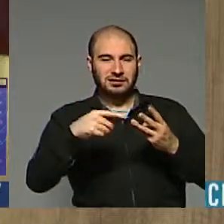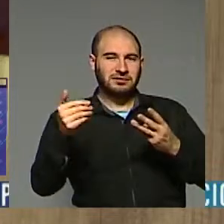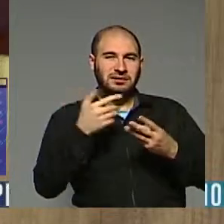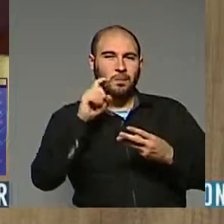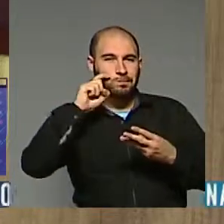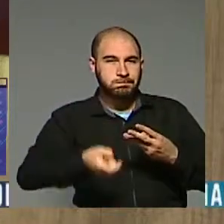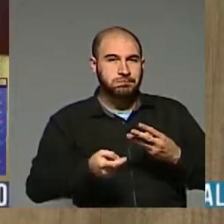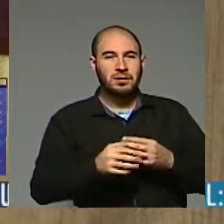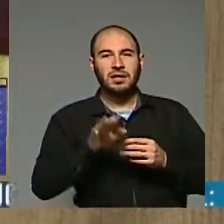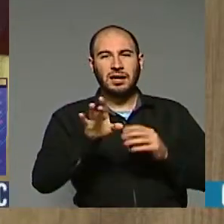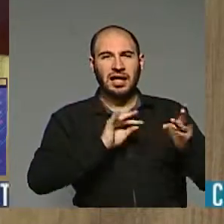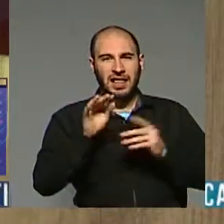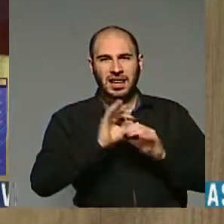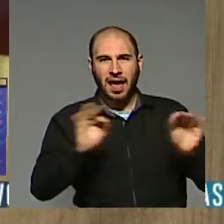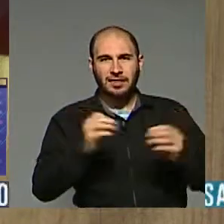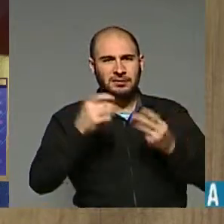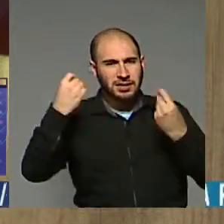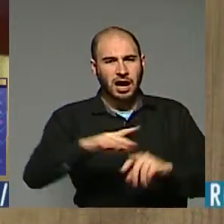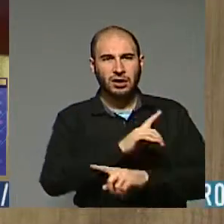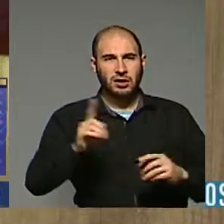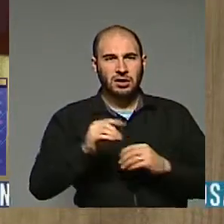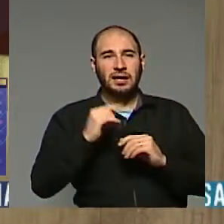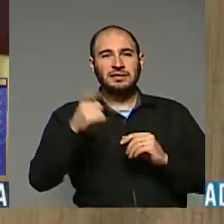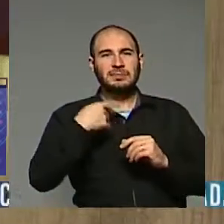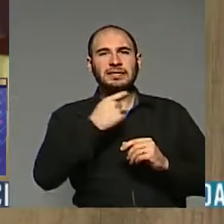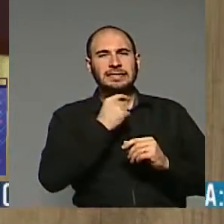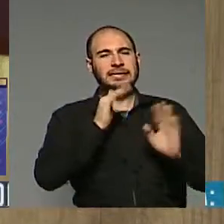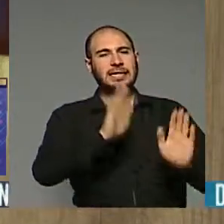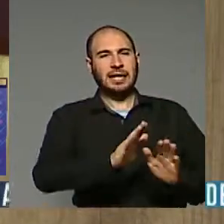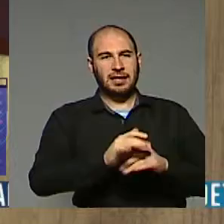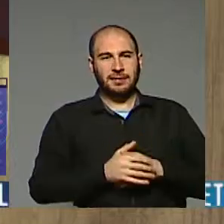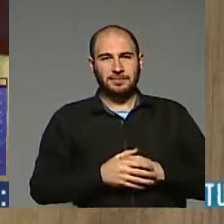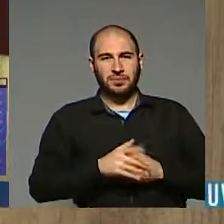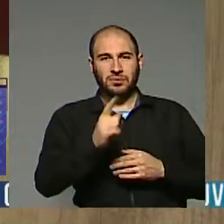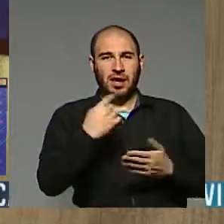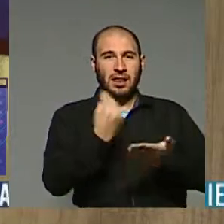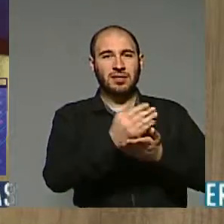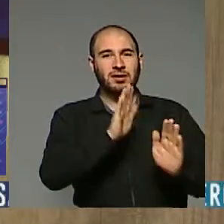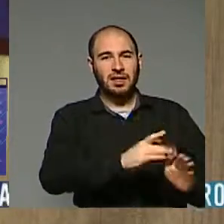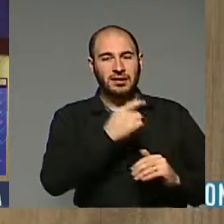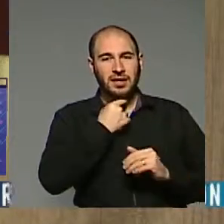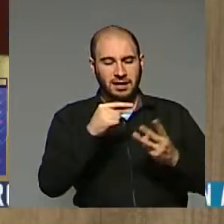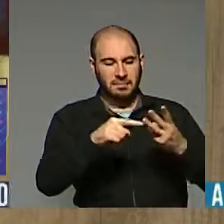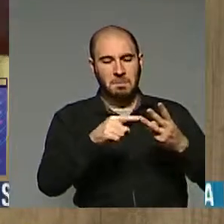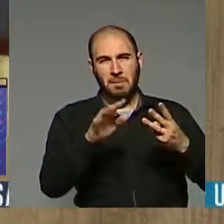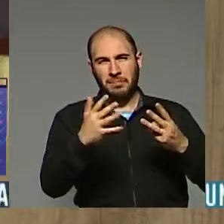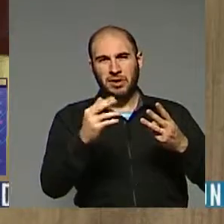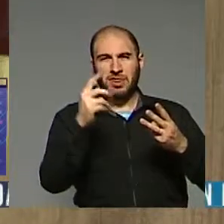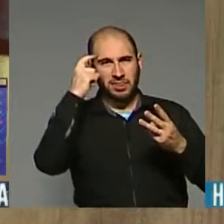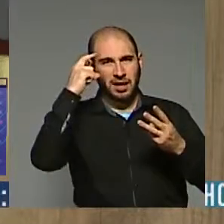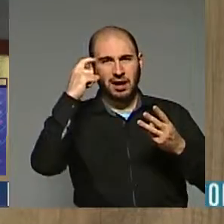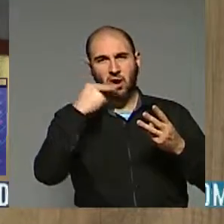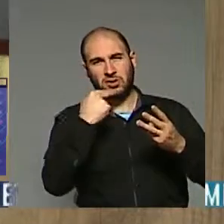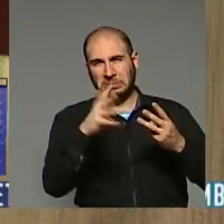que optó en ningún momento por bajarse y todo el tiempo quiso mantenerse en la candidatura, sacó alrededor del